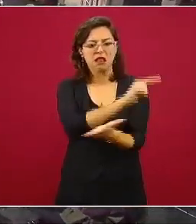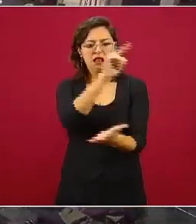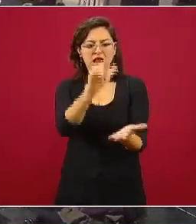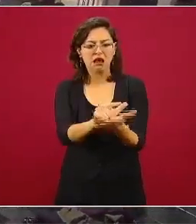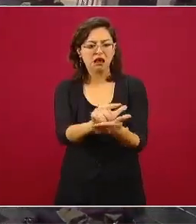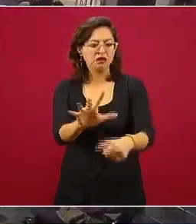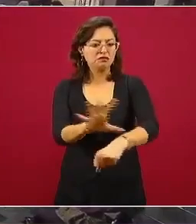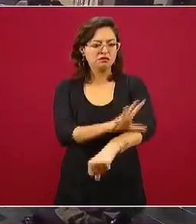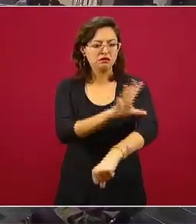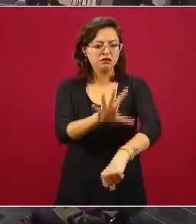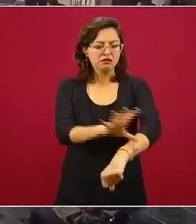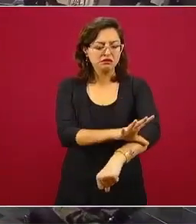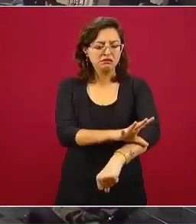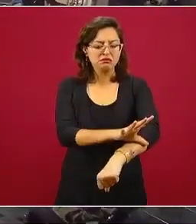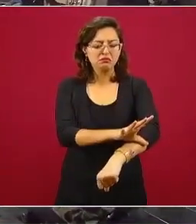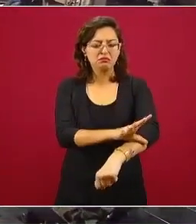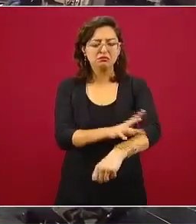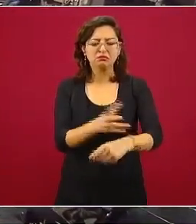energética.